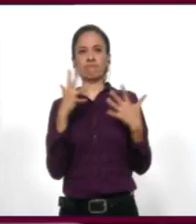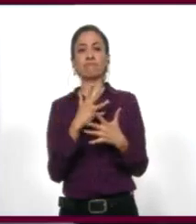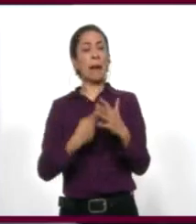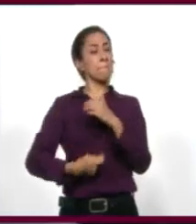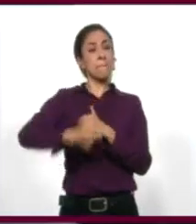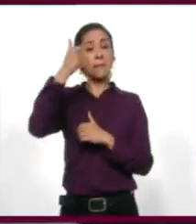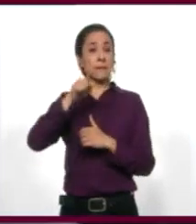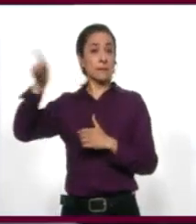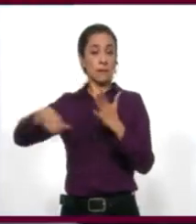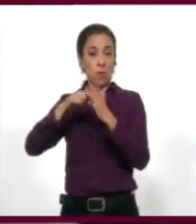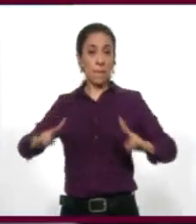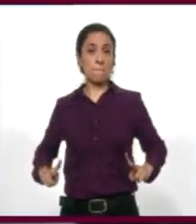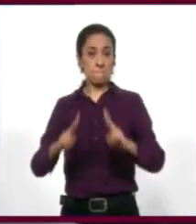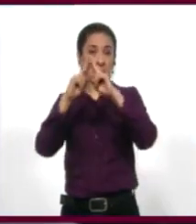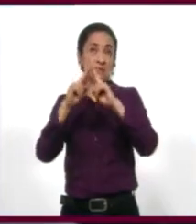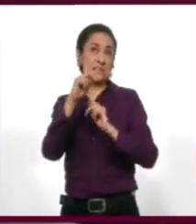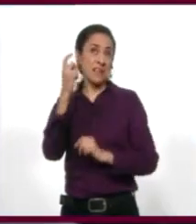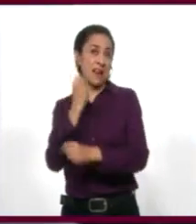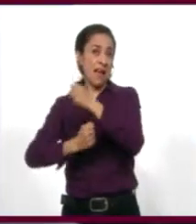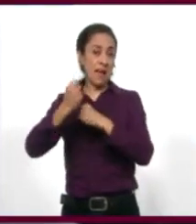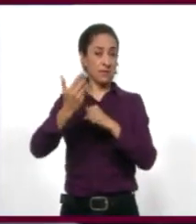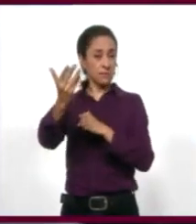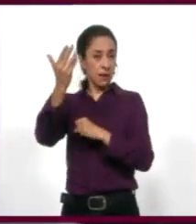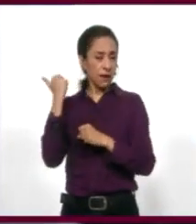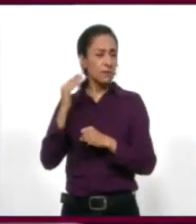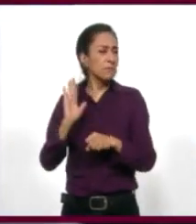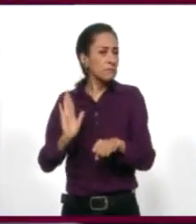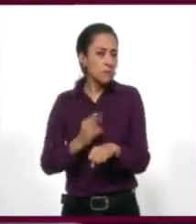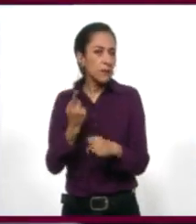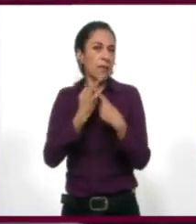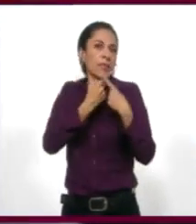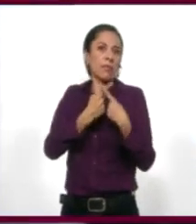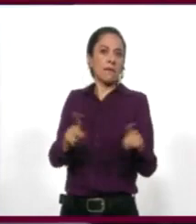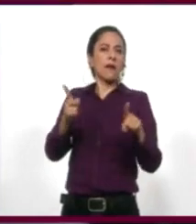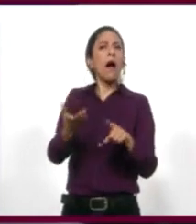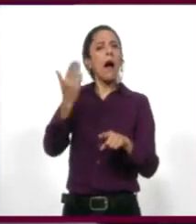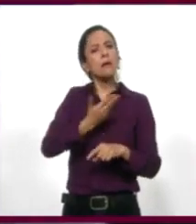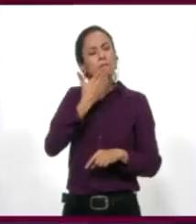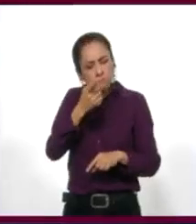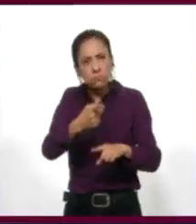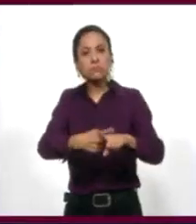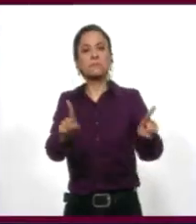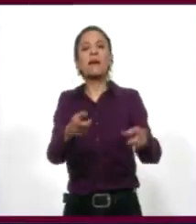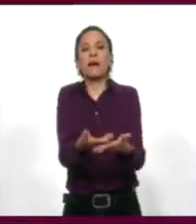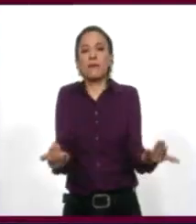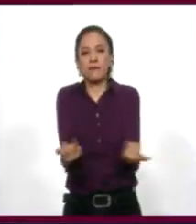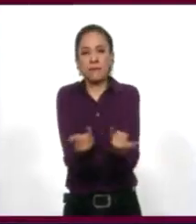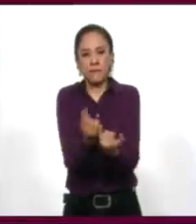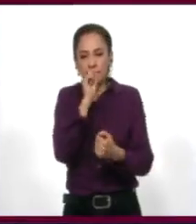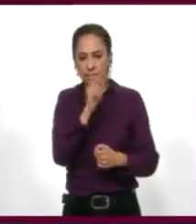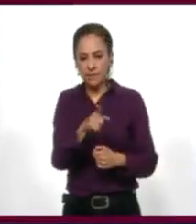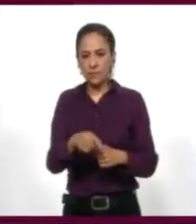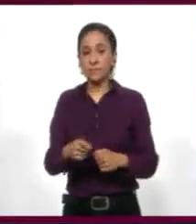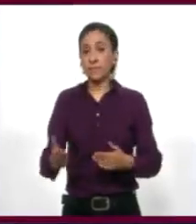primera vez en París hace más de 100 años, porque era muy distinto a lo que había antes. El Ballet